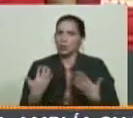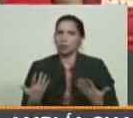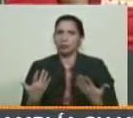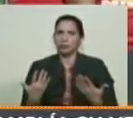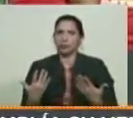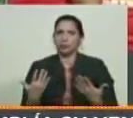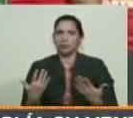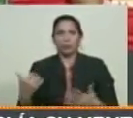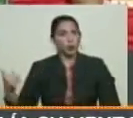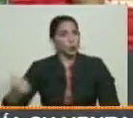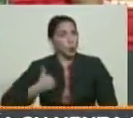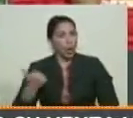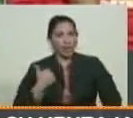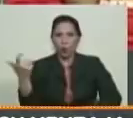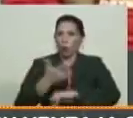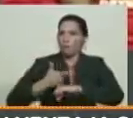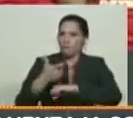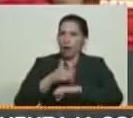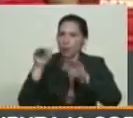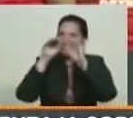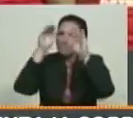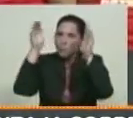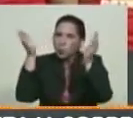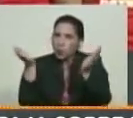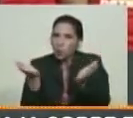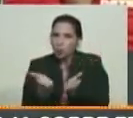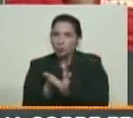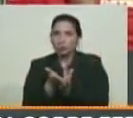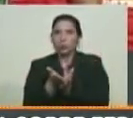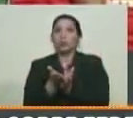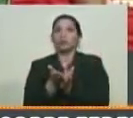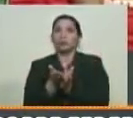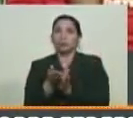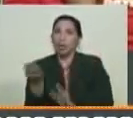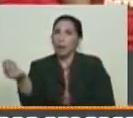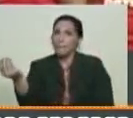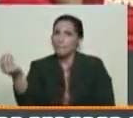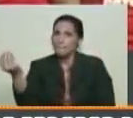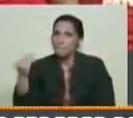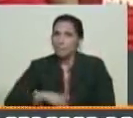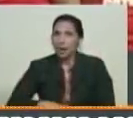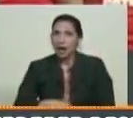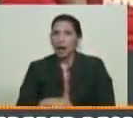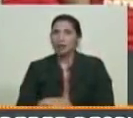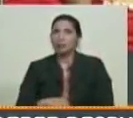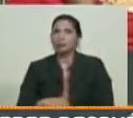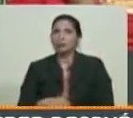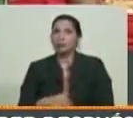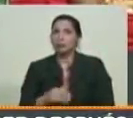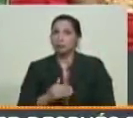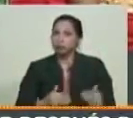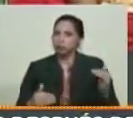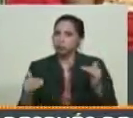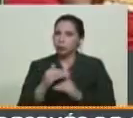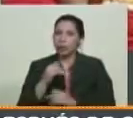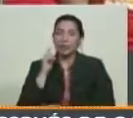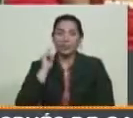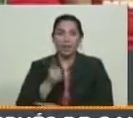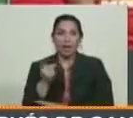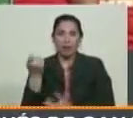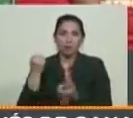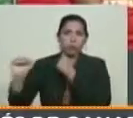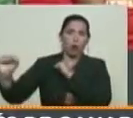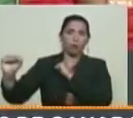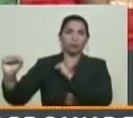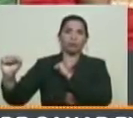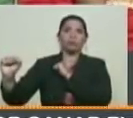Cualquier gobierno del mundo, en su más elemental estado de juicio, debe condenar lo ocurrido aquí en Venezuela el